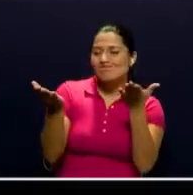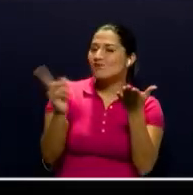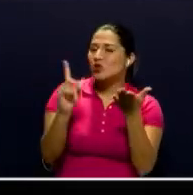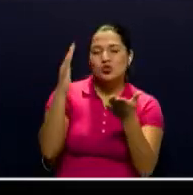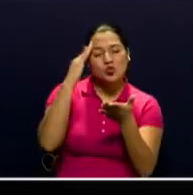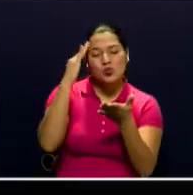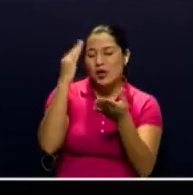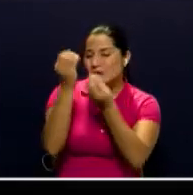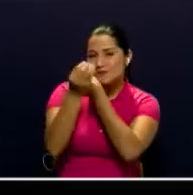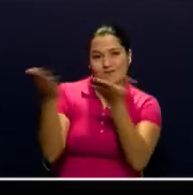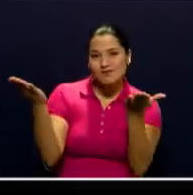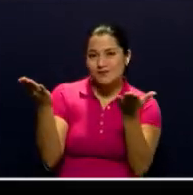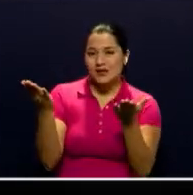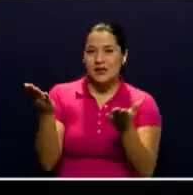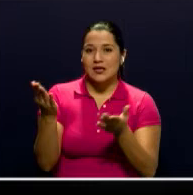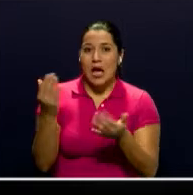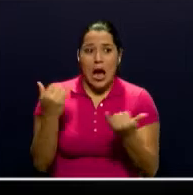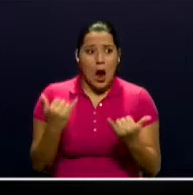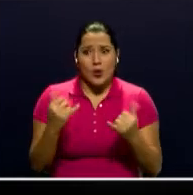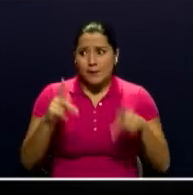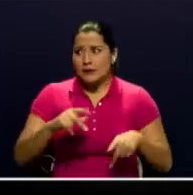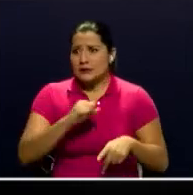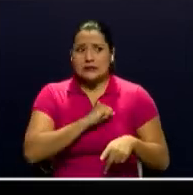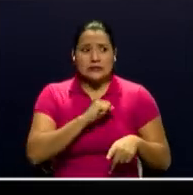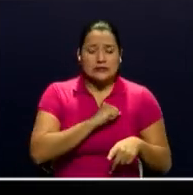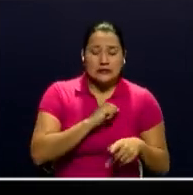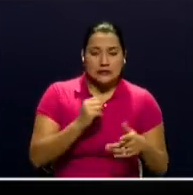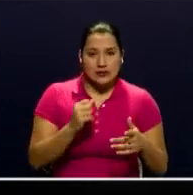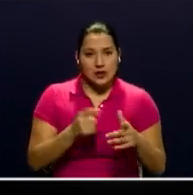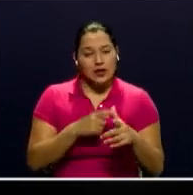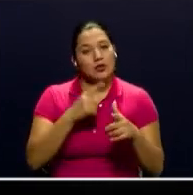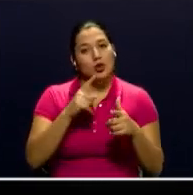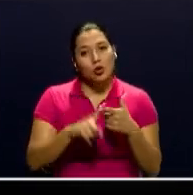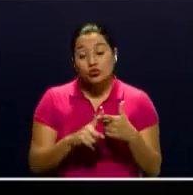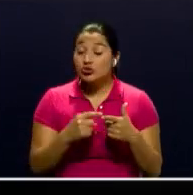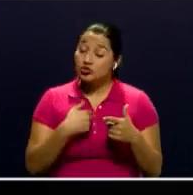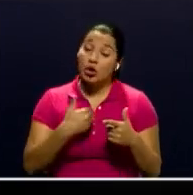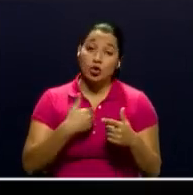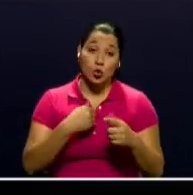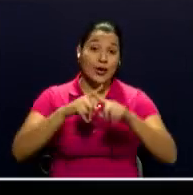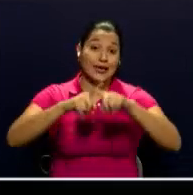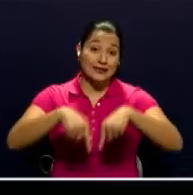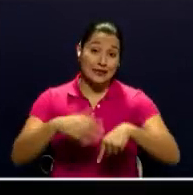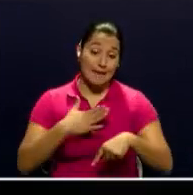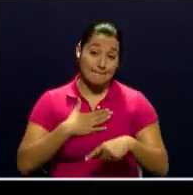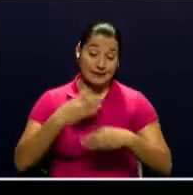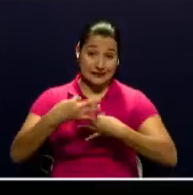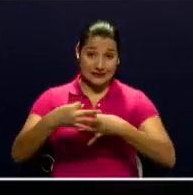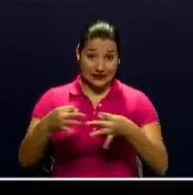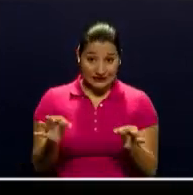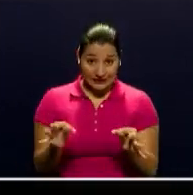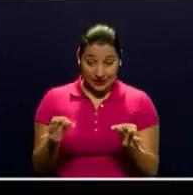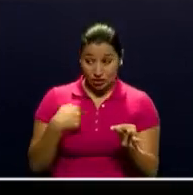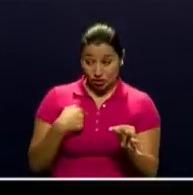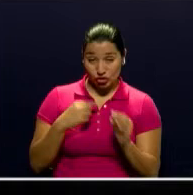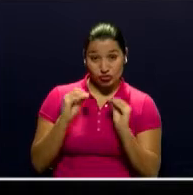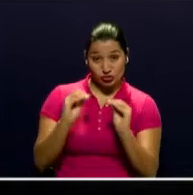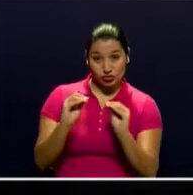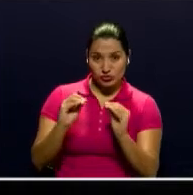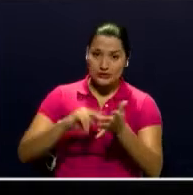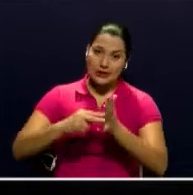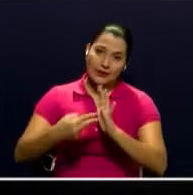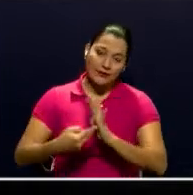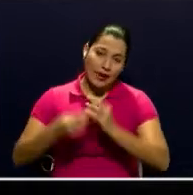o no han sabido, estamos entrando en pánico. Por ende, he tenido que cancelar mis talleres, eso es dinero